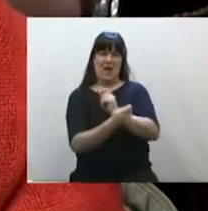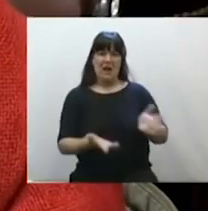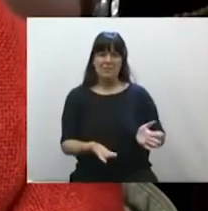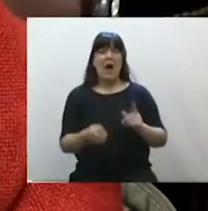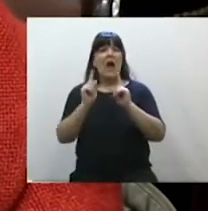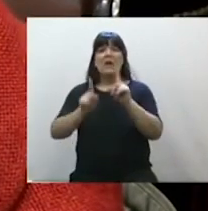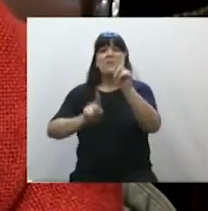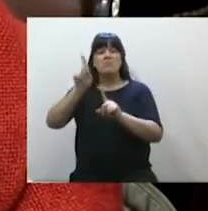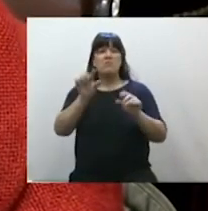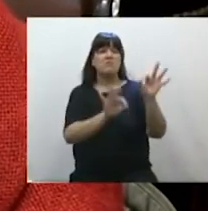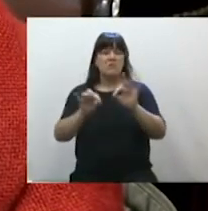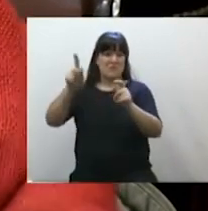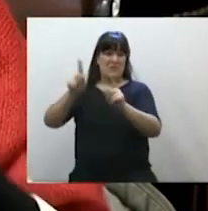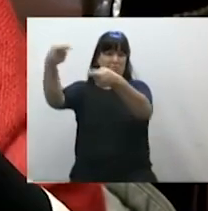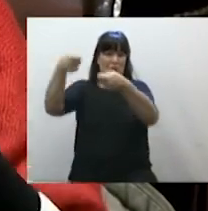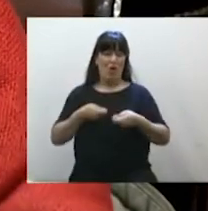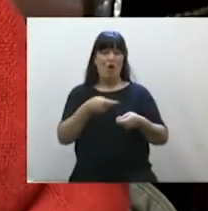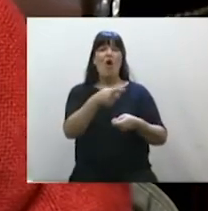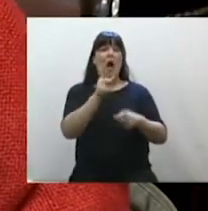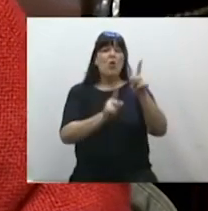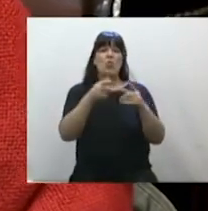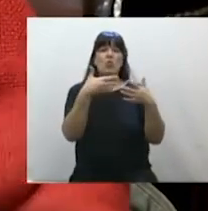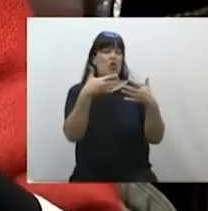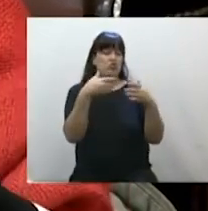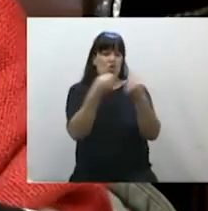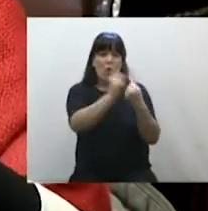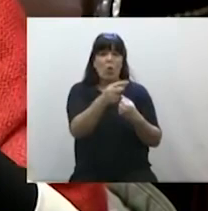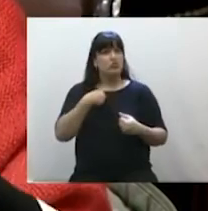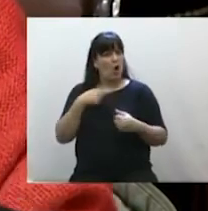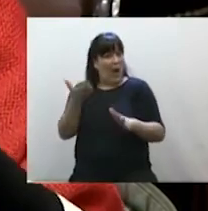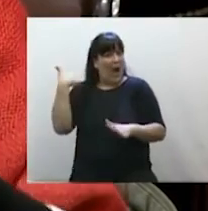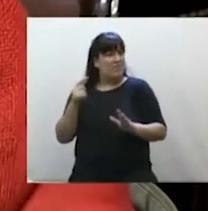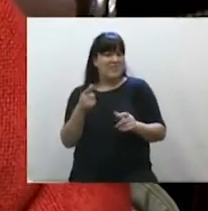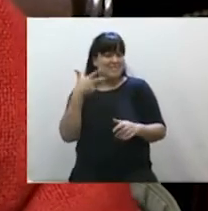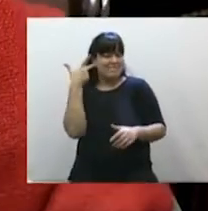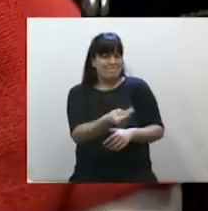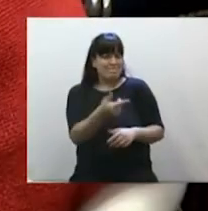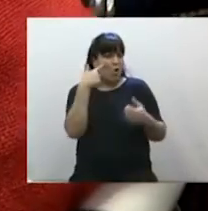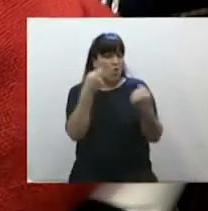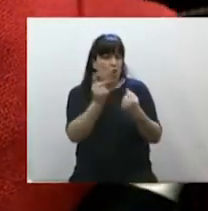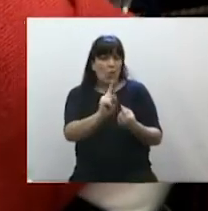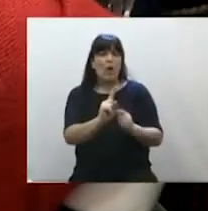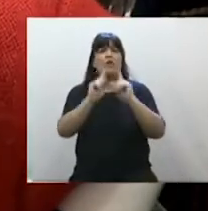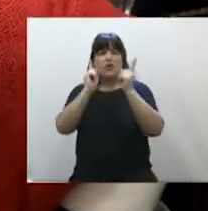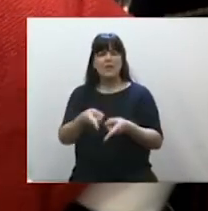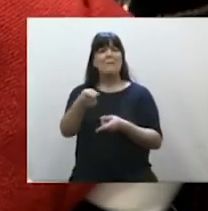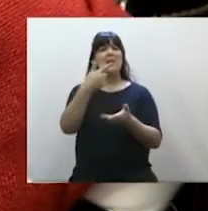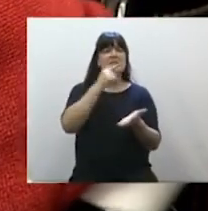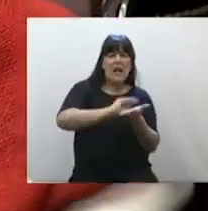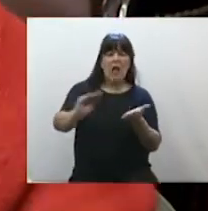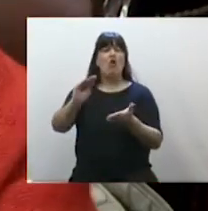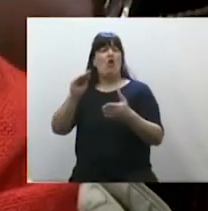el proyecto venido de diputados, yo tampoco estaba, y también intenté con un conjunto de senadores y